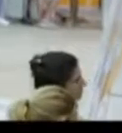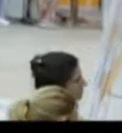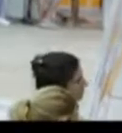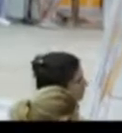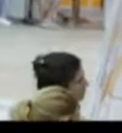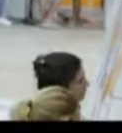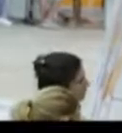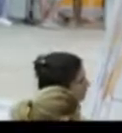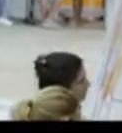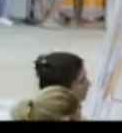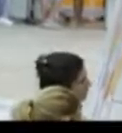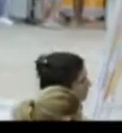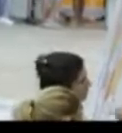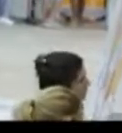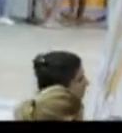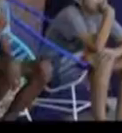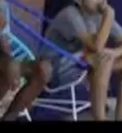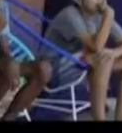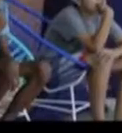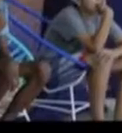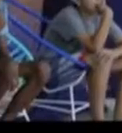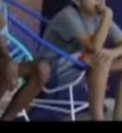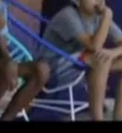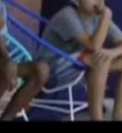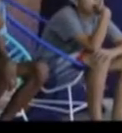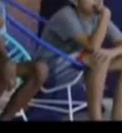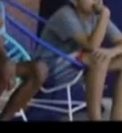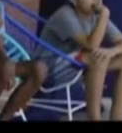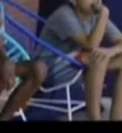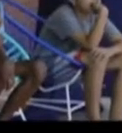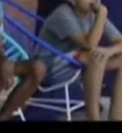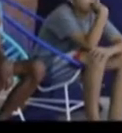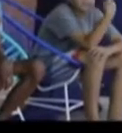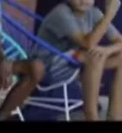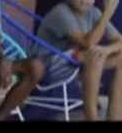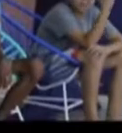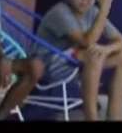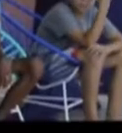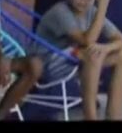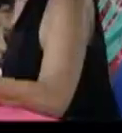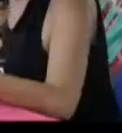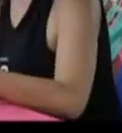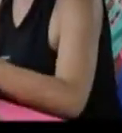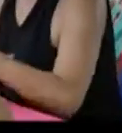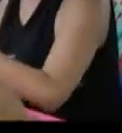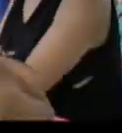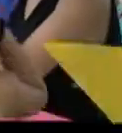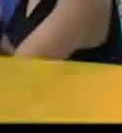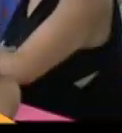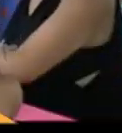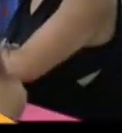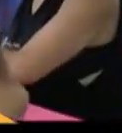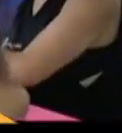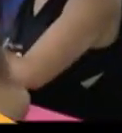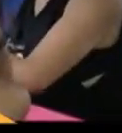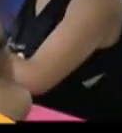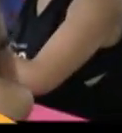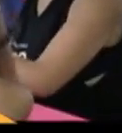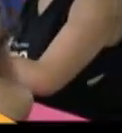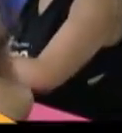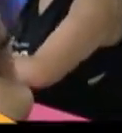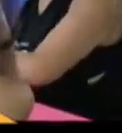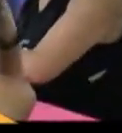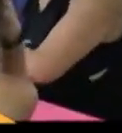proceso, ¿no?, de trabajo en el cual trabajamos junto con comunicadoras de la Mesa Ni Una Menos,